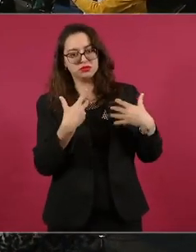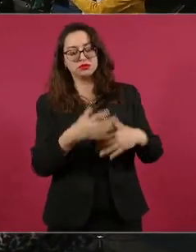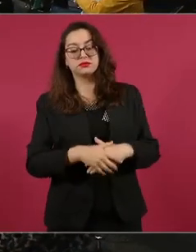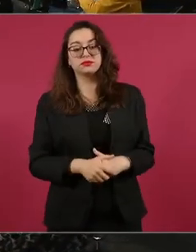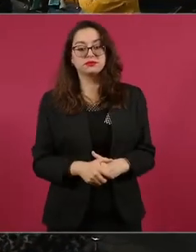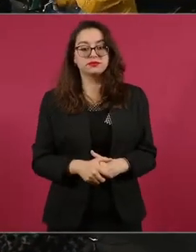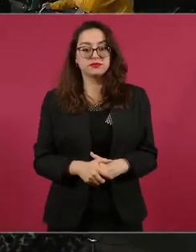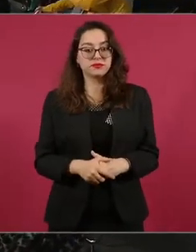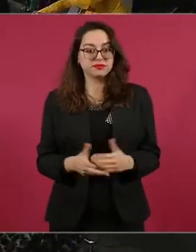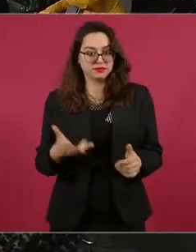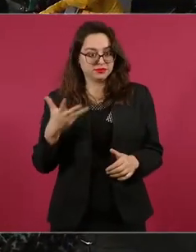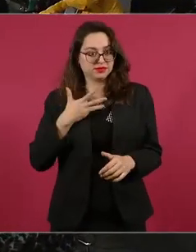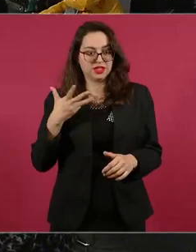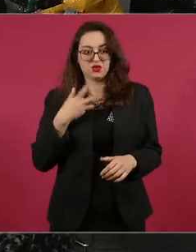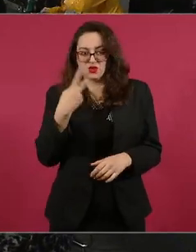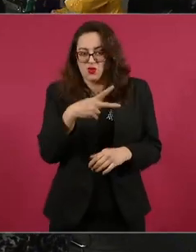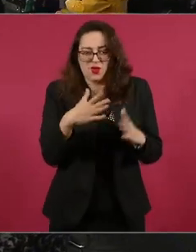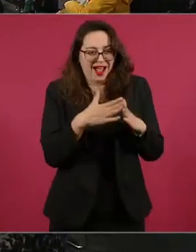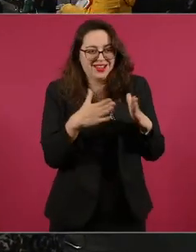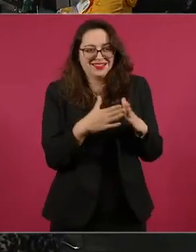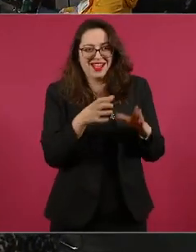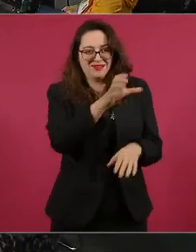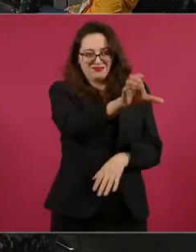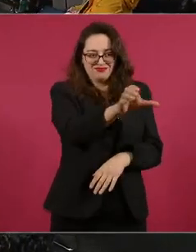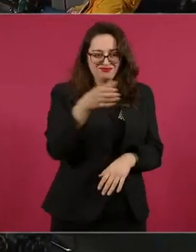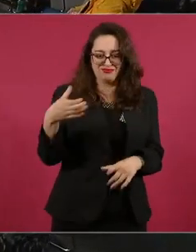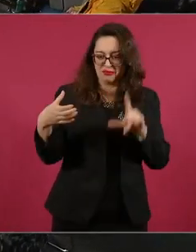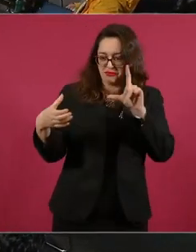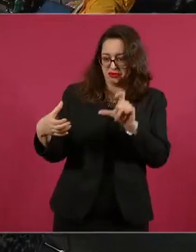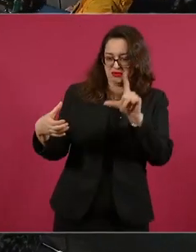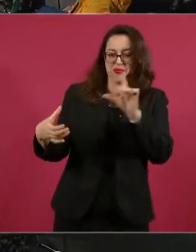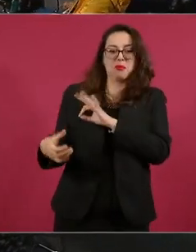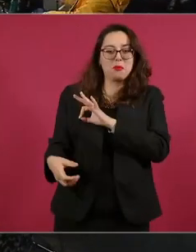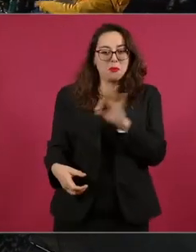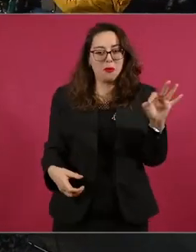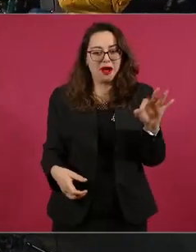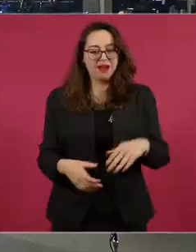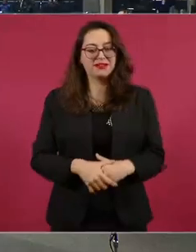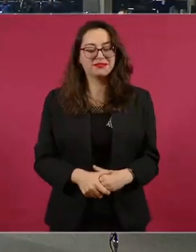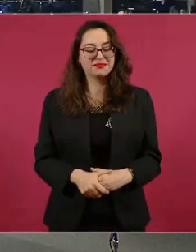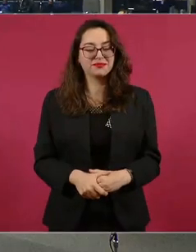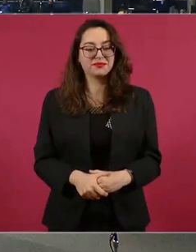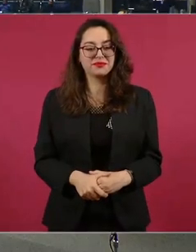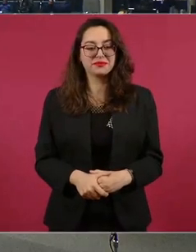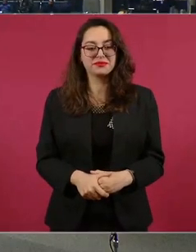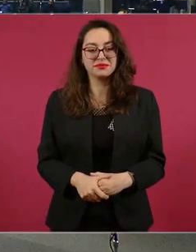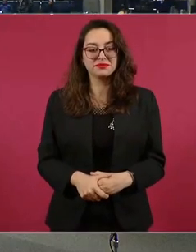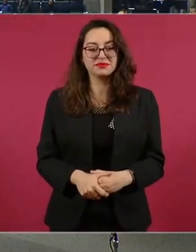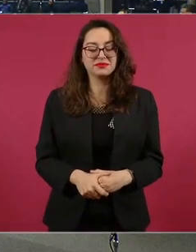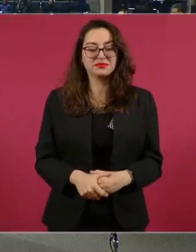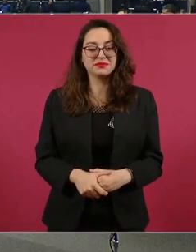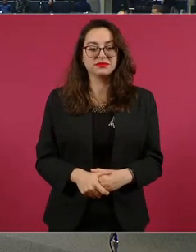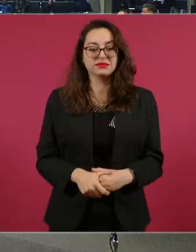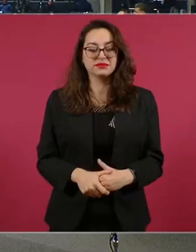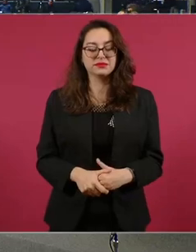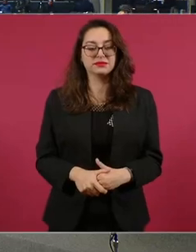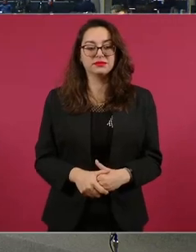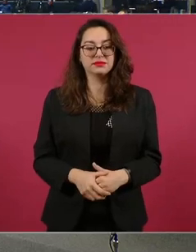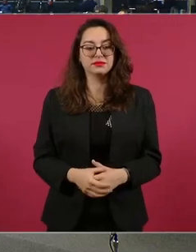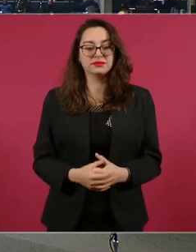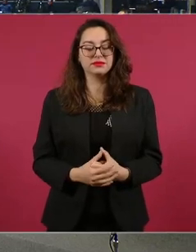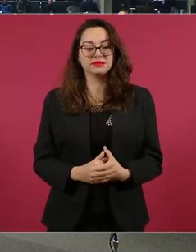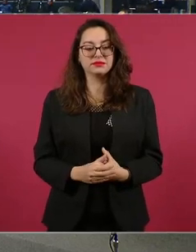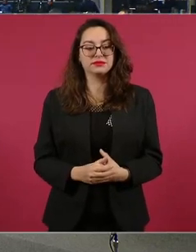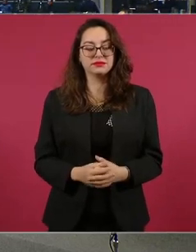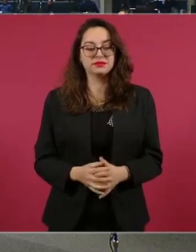está en su alacena. Sí, ahorita se la mando con Jesús. De